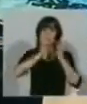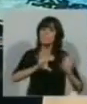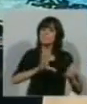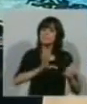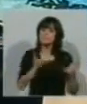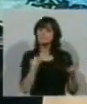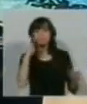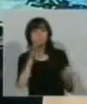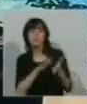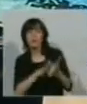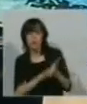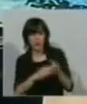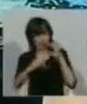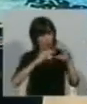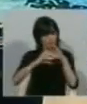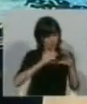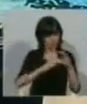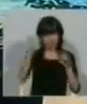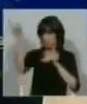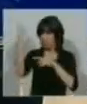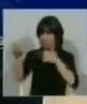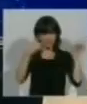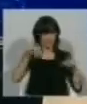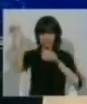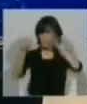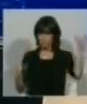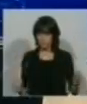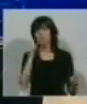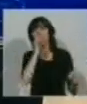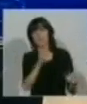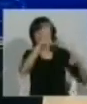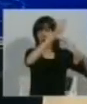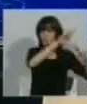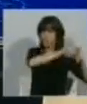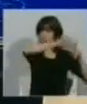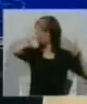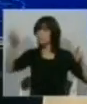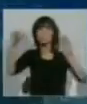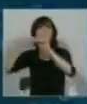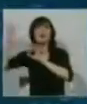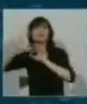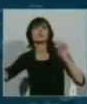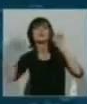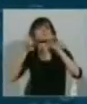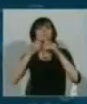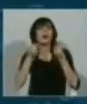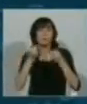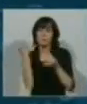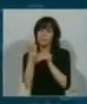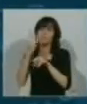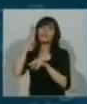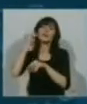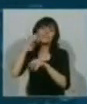para hacer comunicación entre países que están separados por aguas. Claro. Y el primero fue Inglaterra